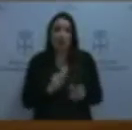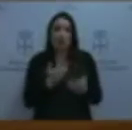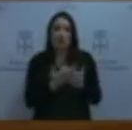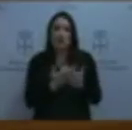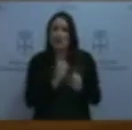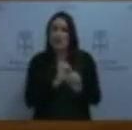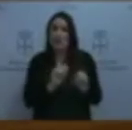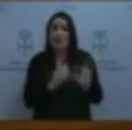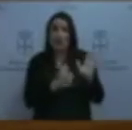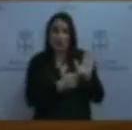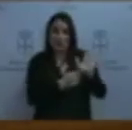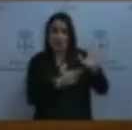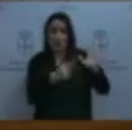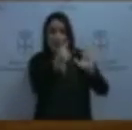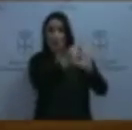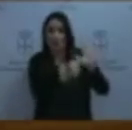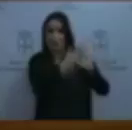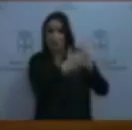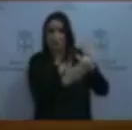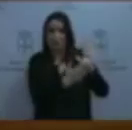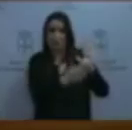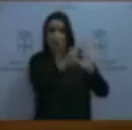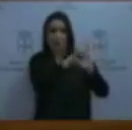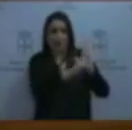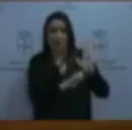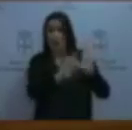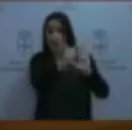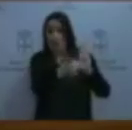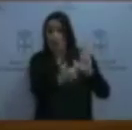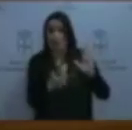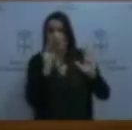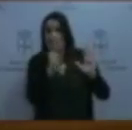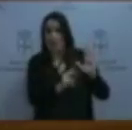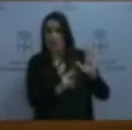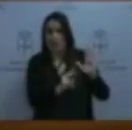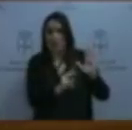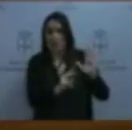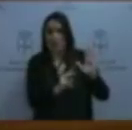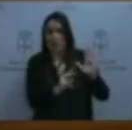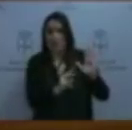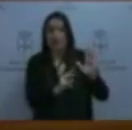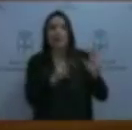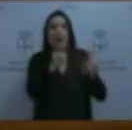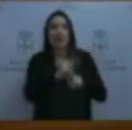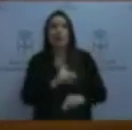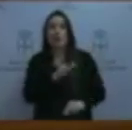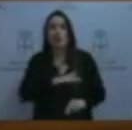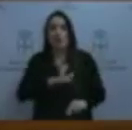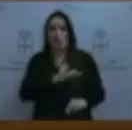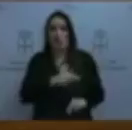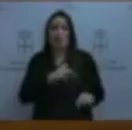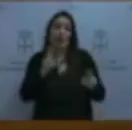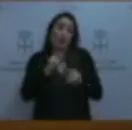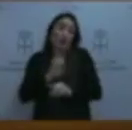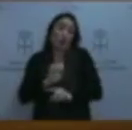Y, sin embargo, tenemos los datos, dividiéndolos muy fácil, se hace una división y se ve en qué sitios sí que fueron anulados y en qué sitios